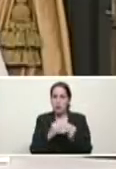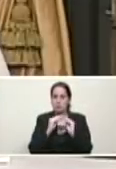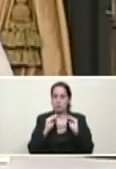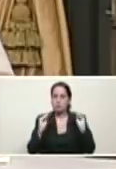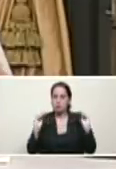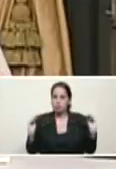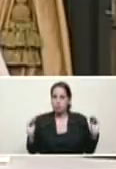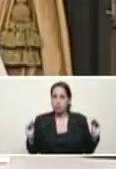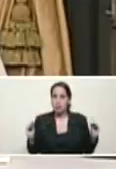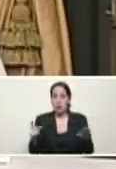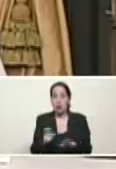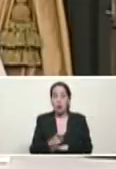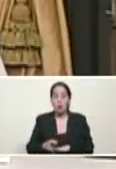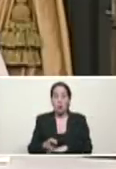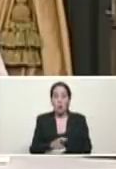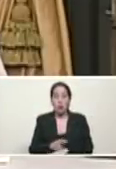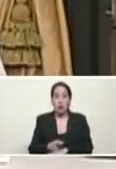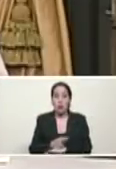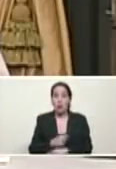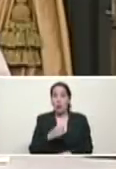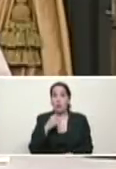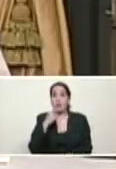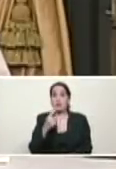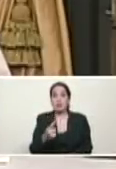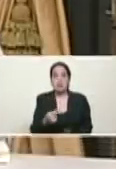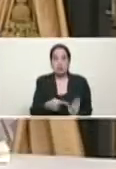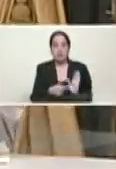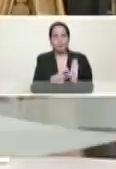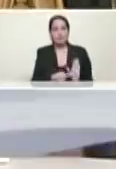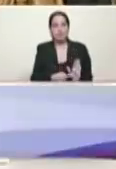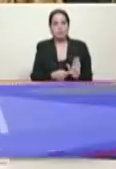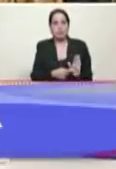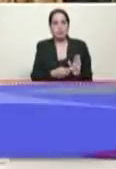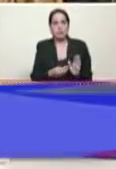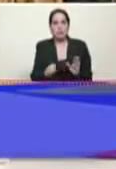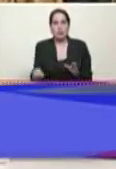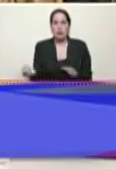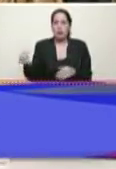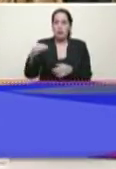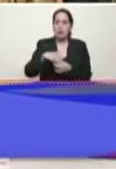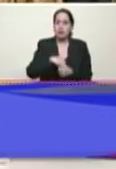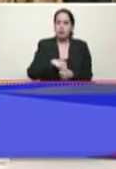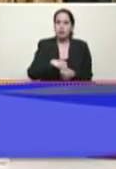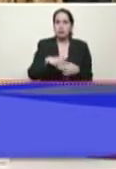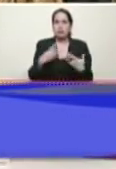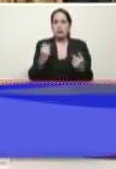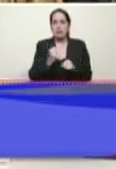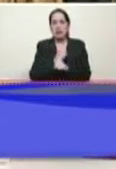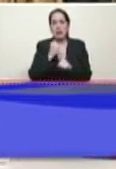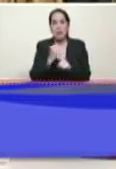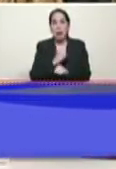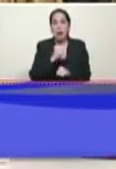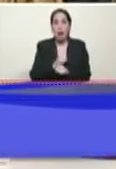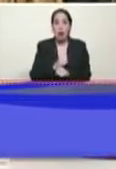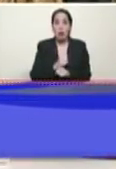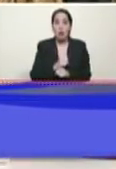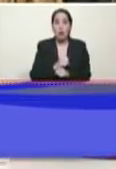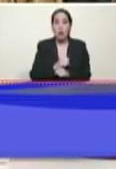gobernador José Vázquez resaltaba la incorporación de 23 consejos comunales en el punto y